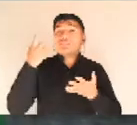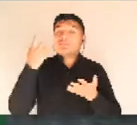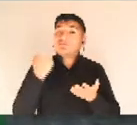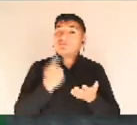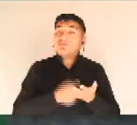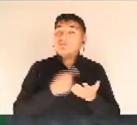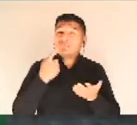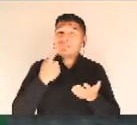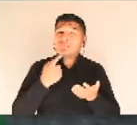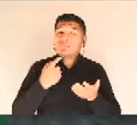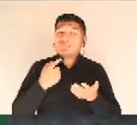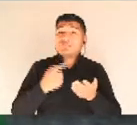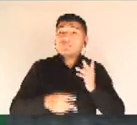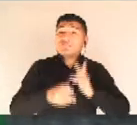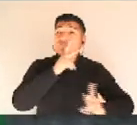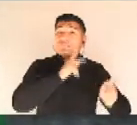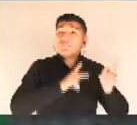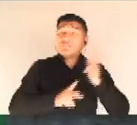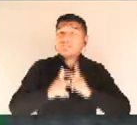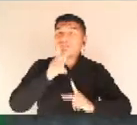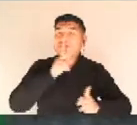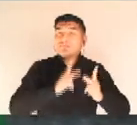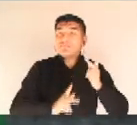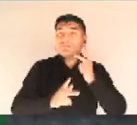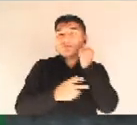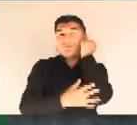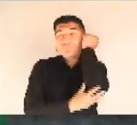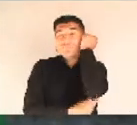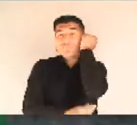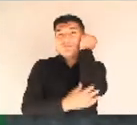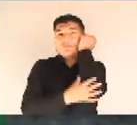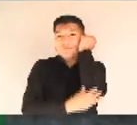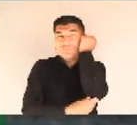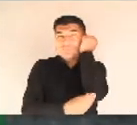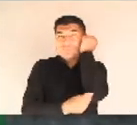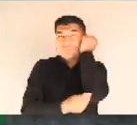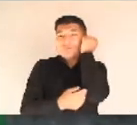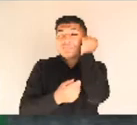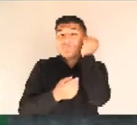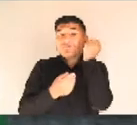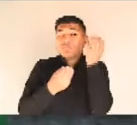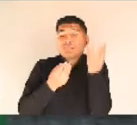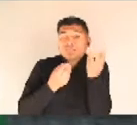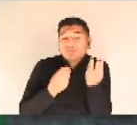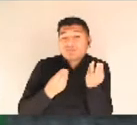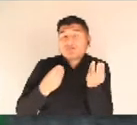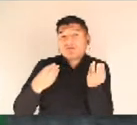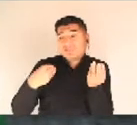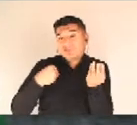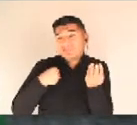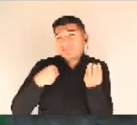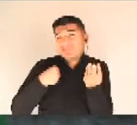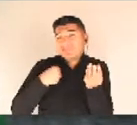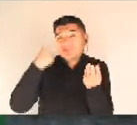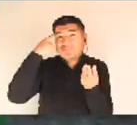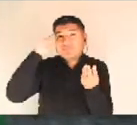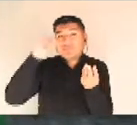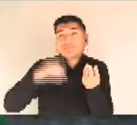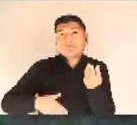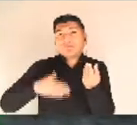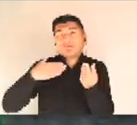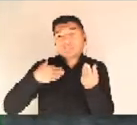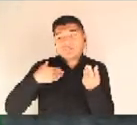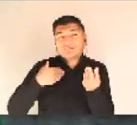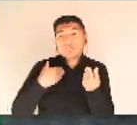más generosas la gente pobre que apenas tiene para vivir para